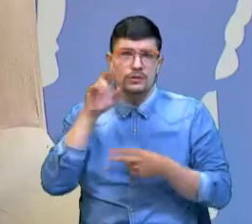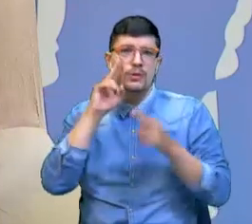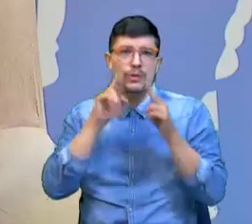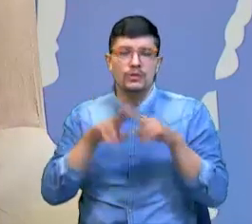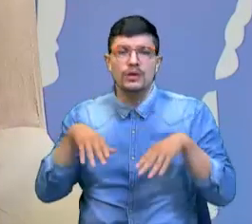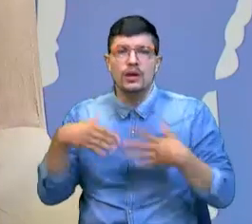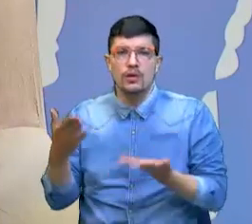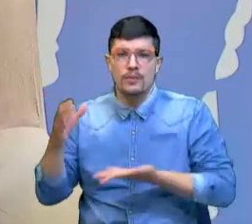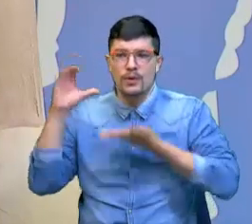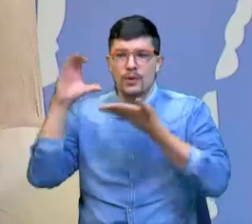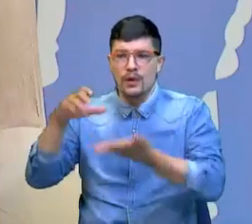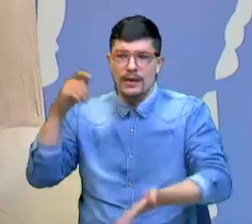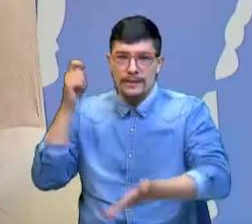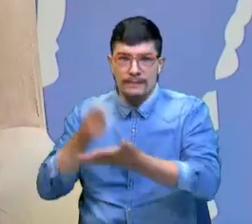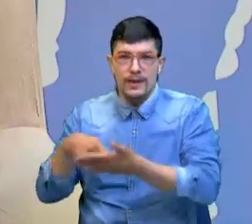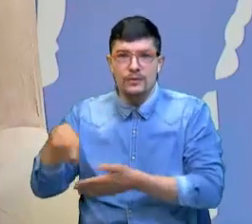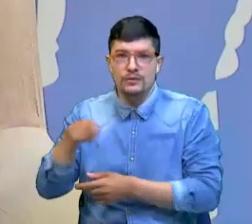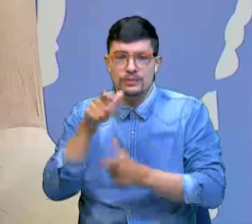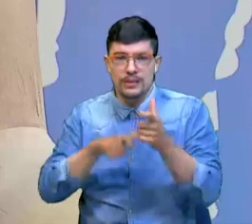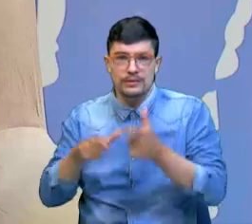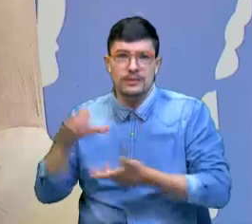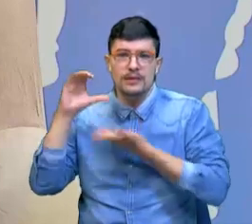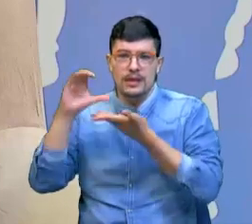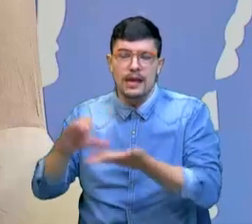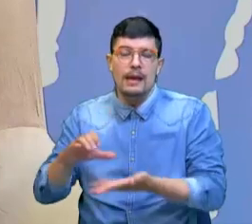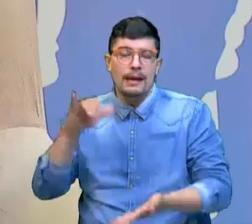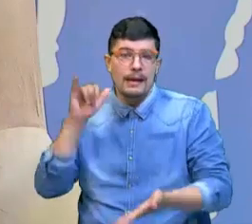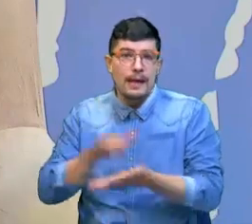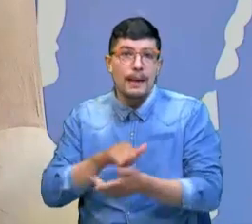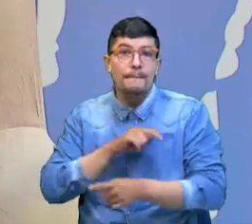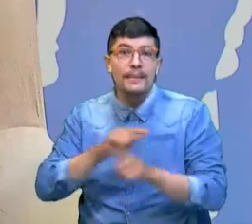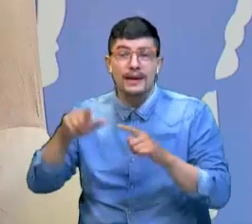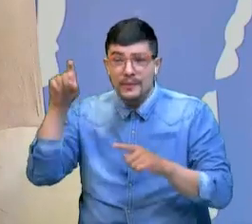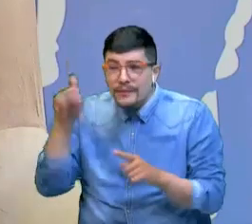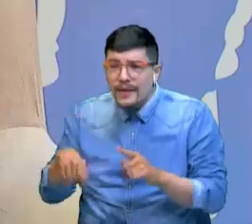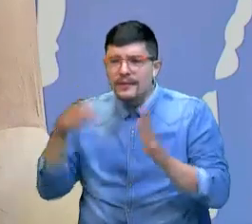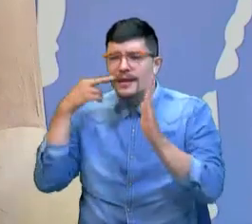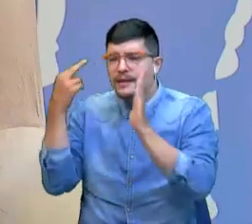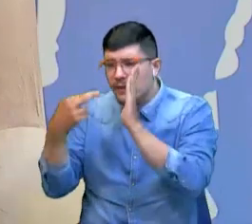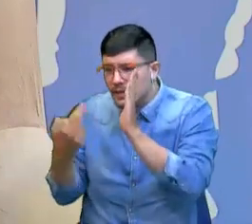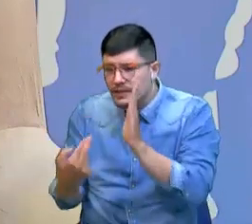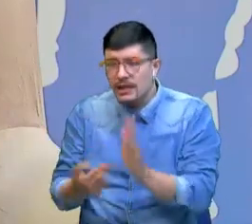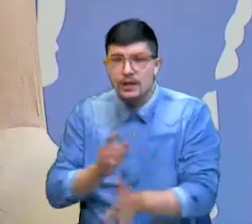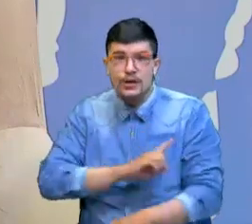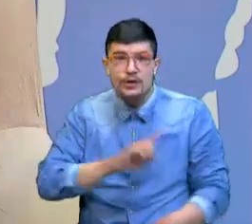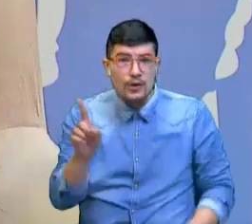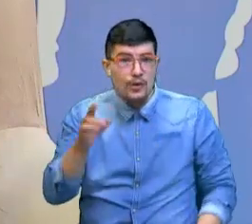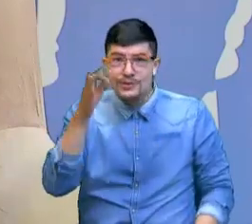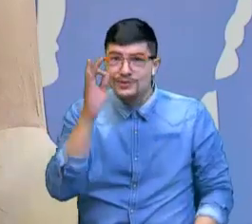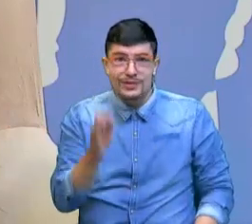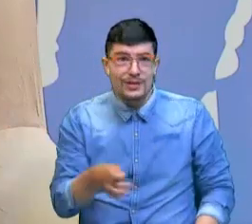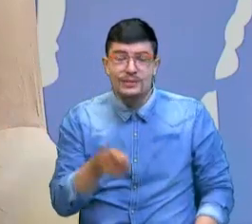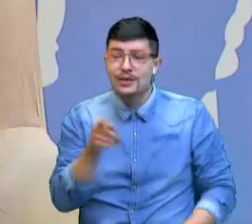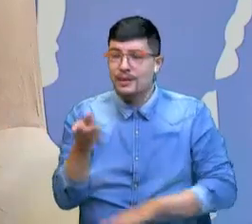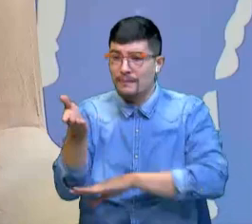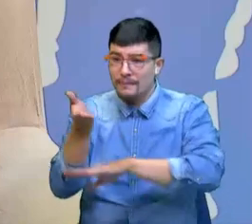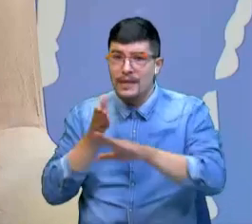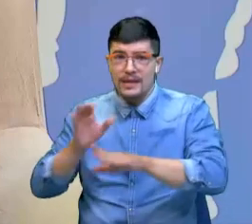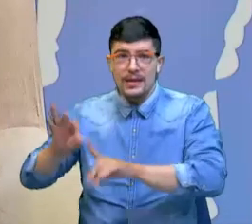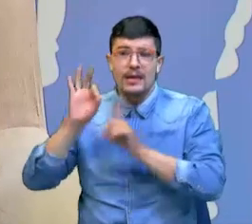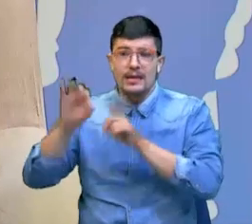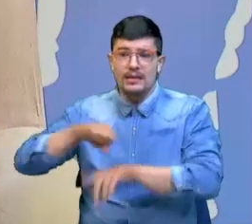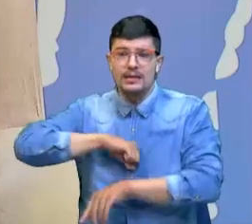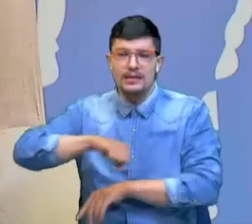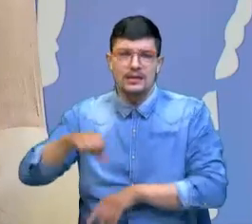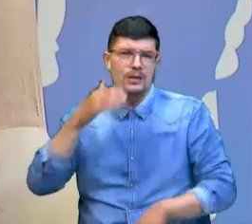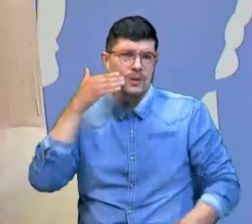cómo es que se liquidan estas primeras mesadas. Pero revisar, porque no siempre el venir a reclamar va a garantizar un derecho. Es